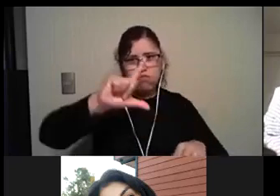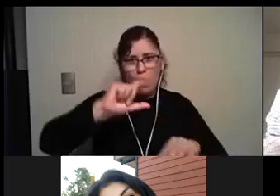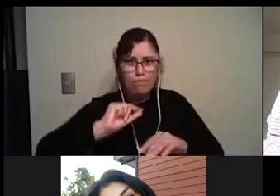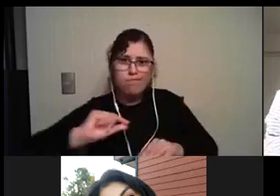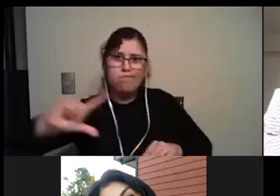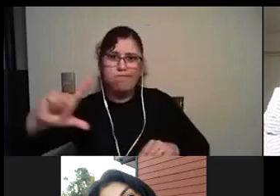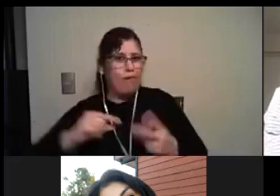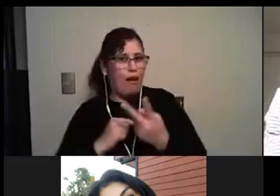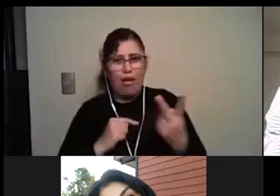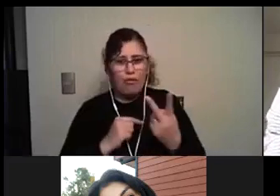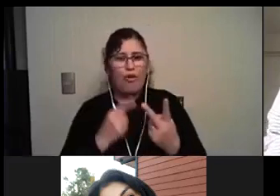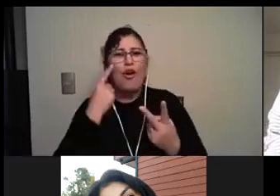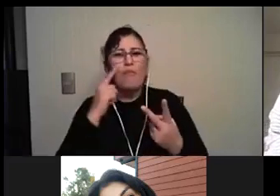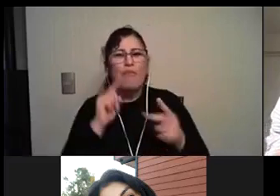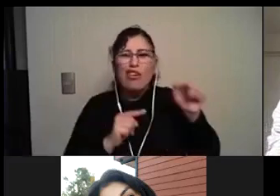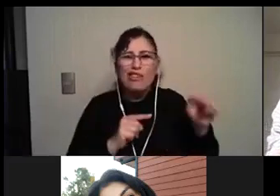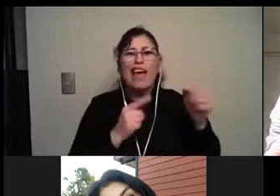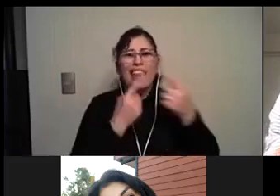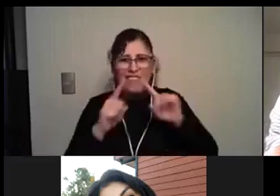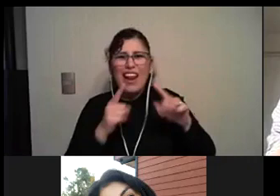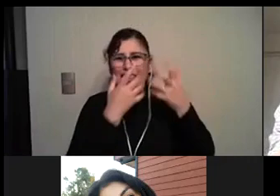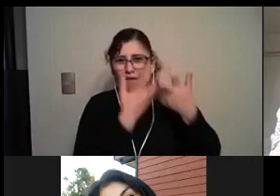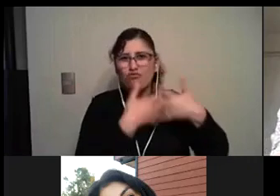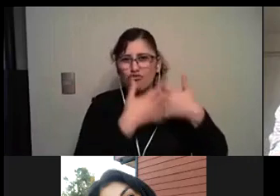con eso, ¿ya? Simplemente entiendan lo